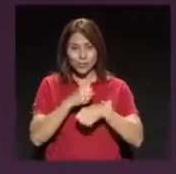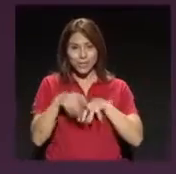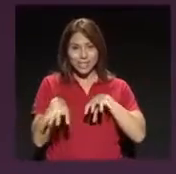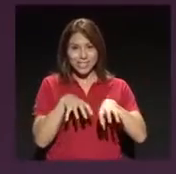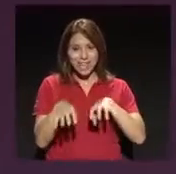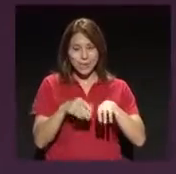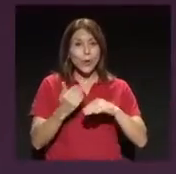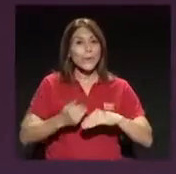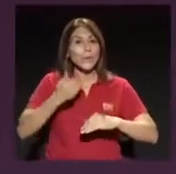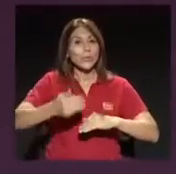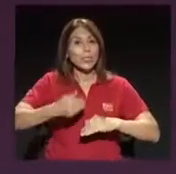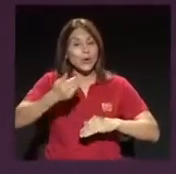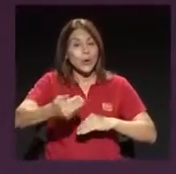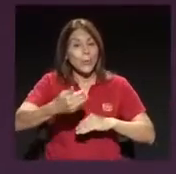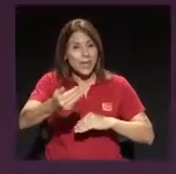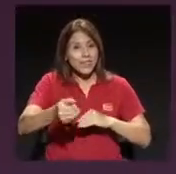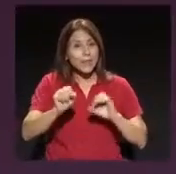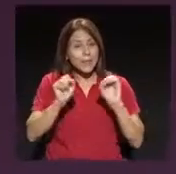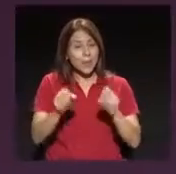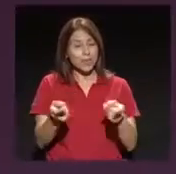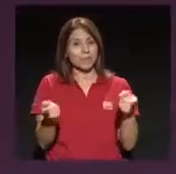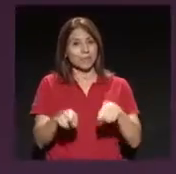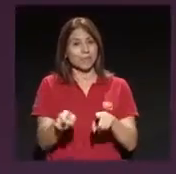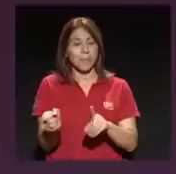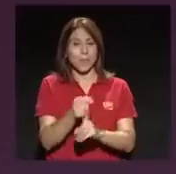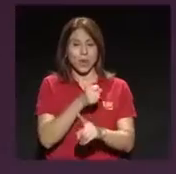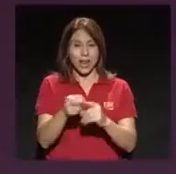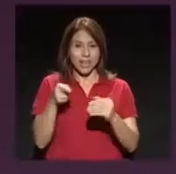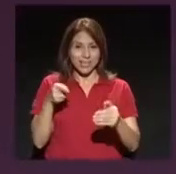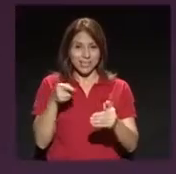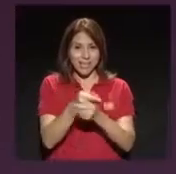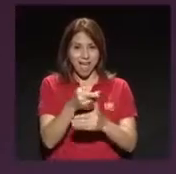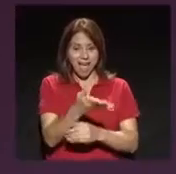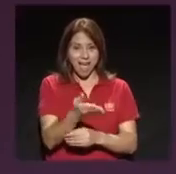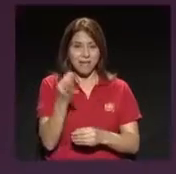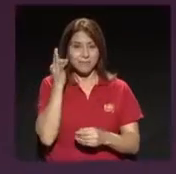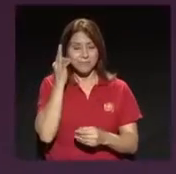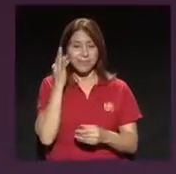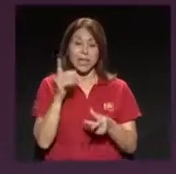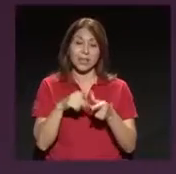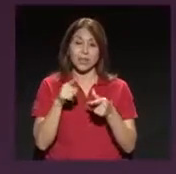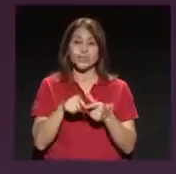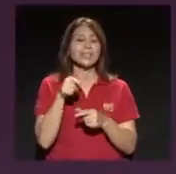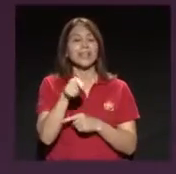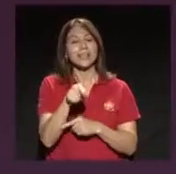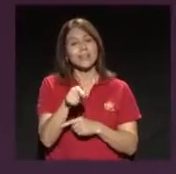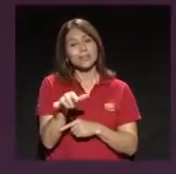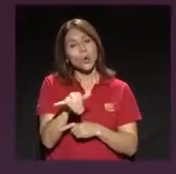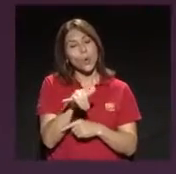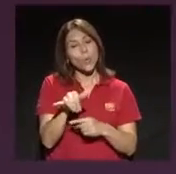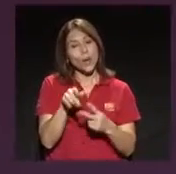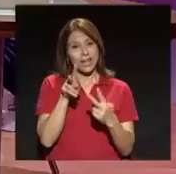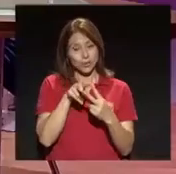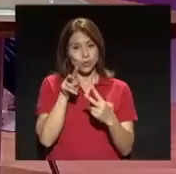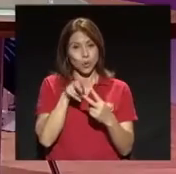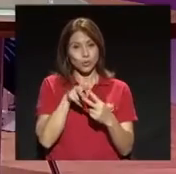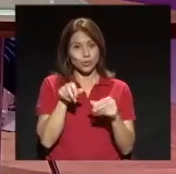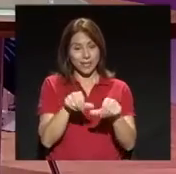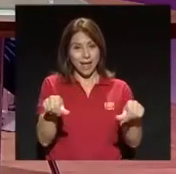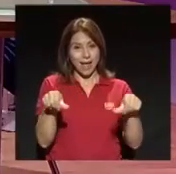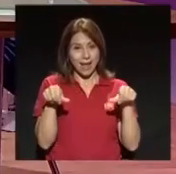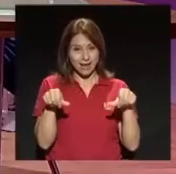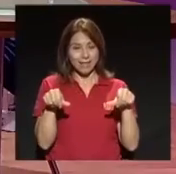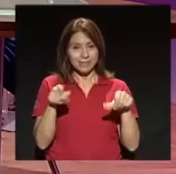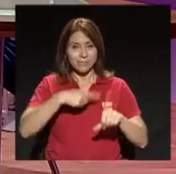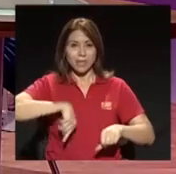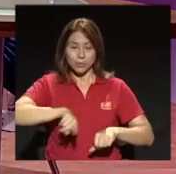también generar, digamos, una violencia, ¿verdad? Entonces, estas son como los dos áreas, digamos,